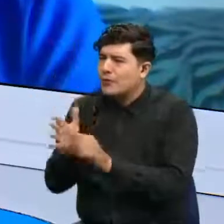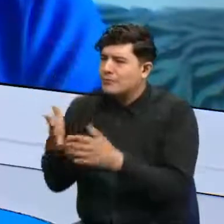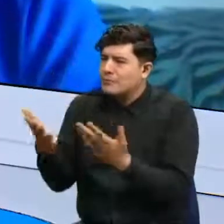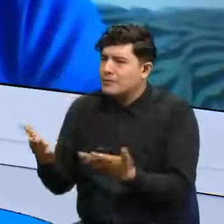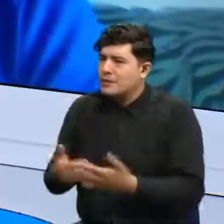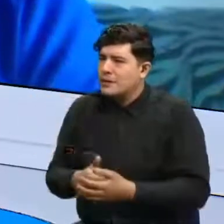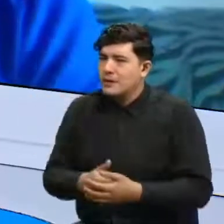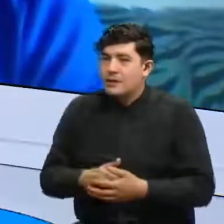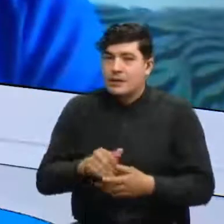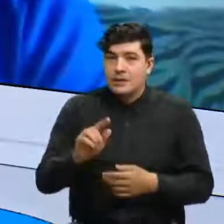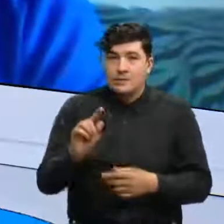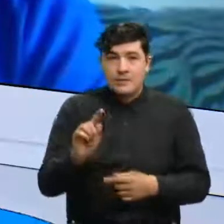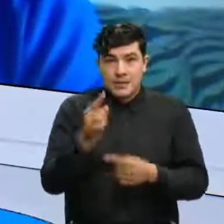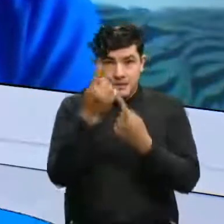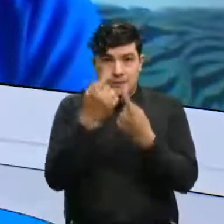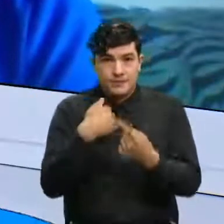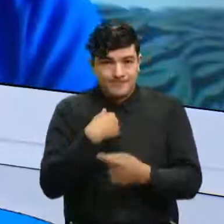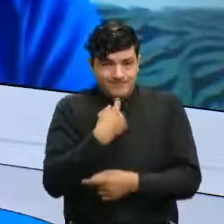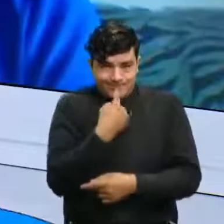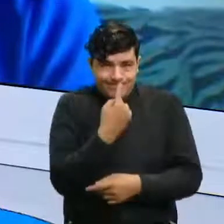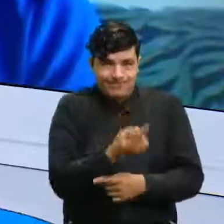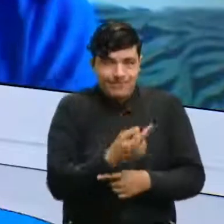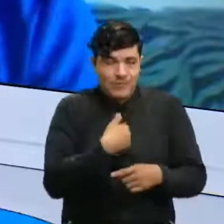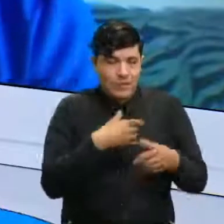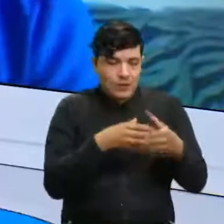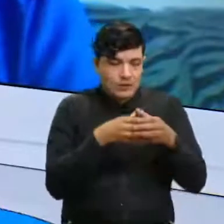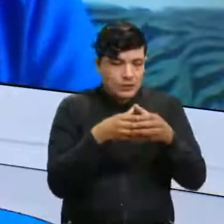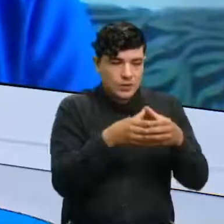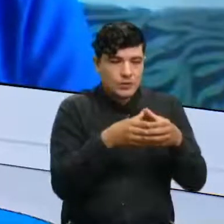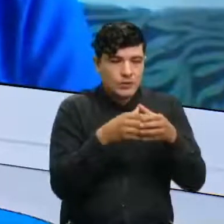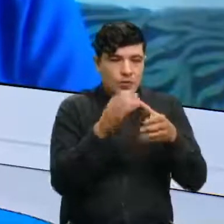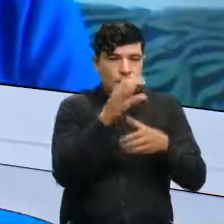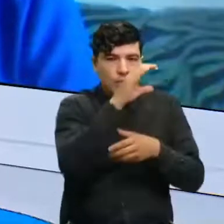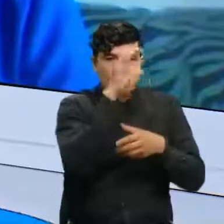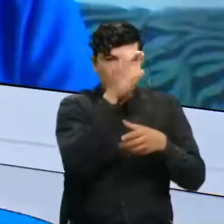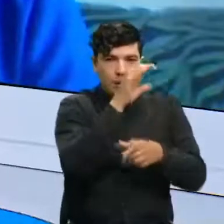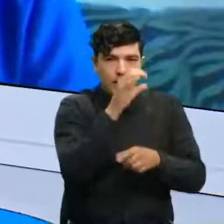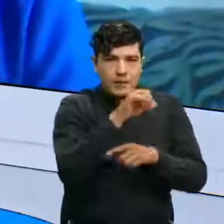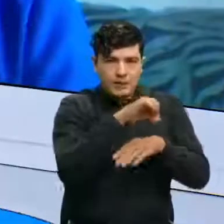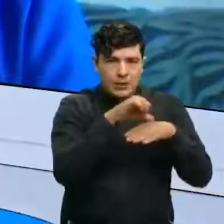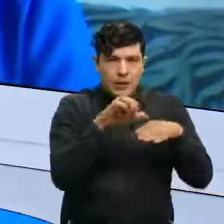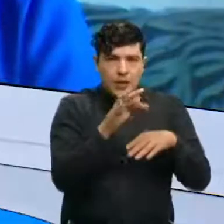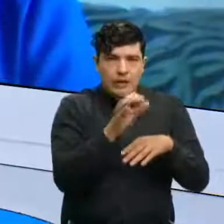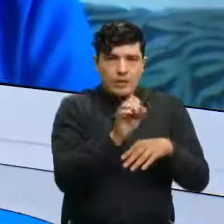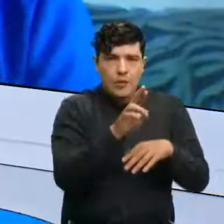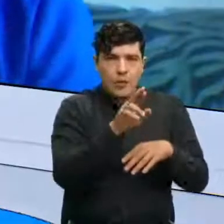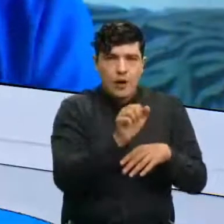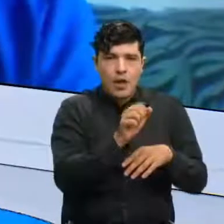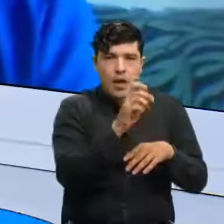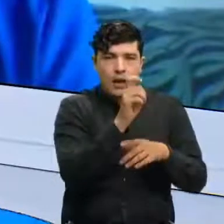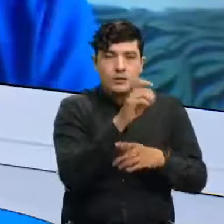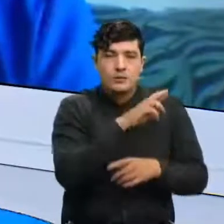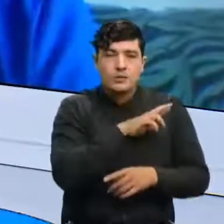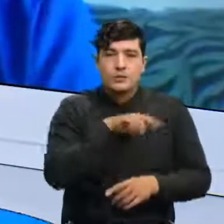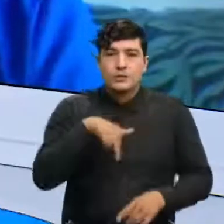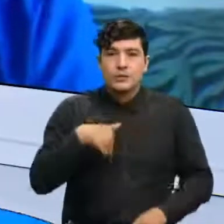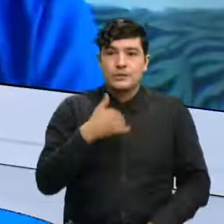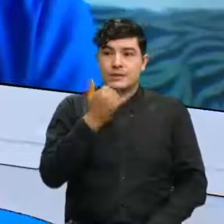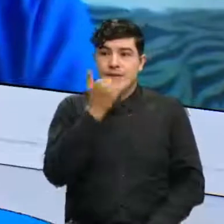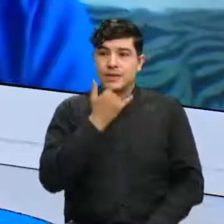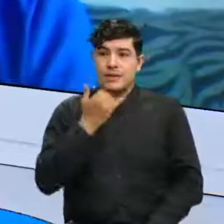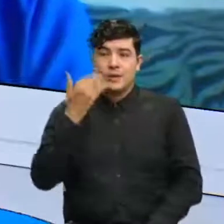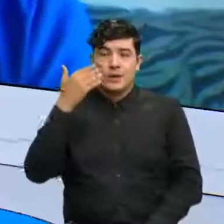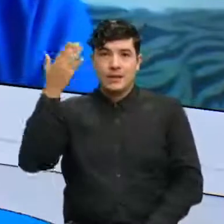decir como presidente de la Asociación Colombiana de Neumología y Cirugía del Tórax de la región nuestra, es que no nos equivocamos